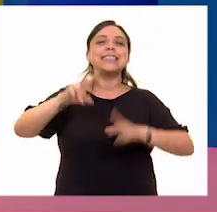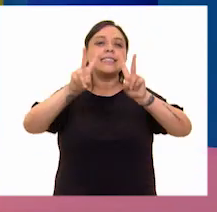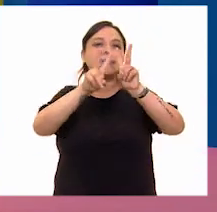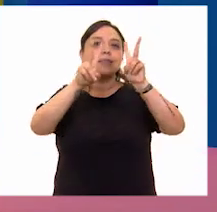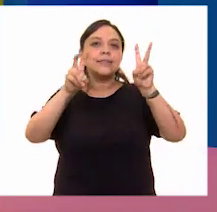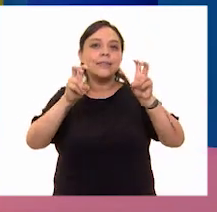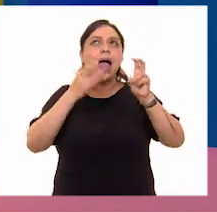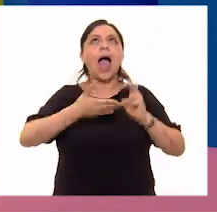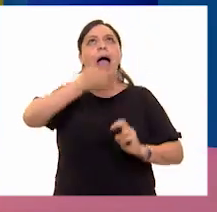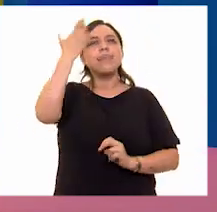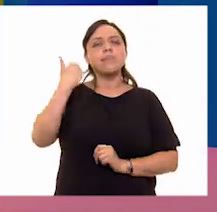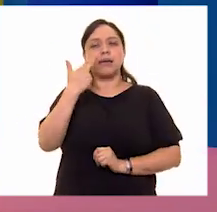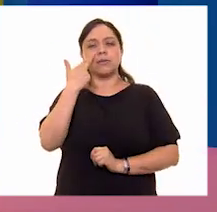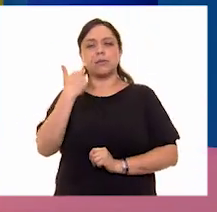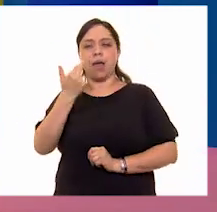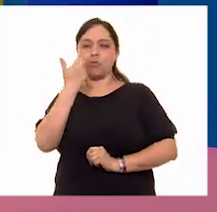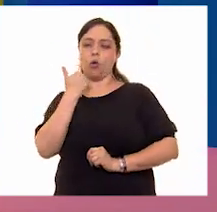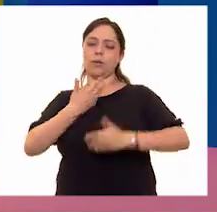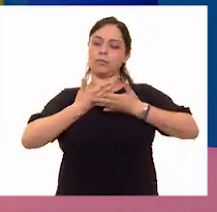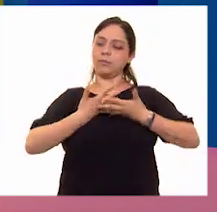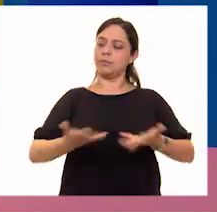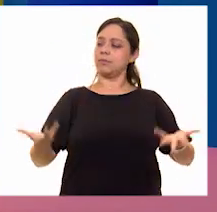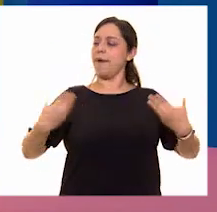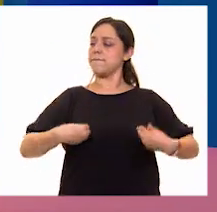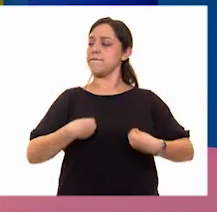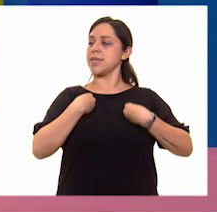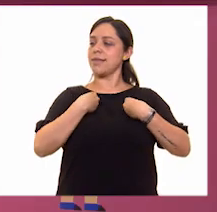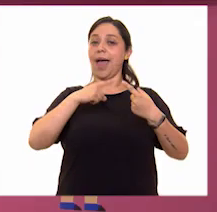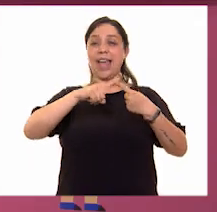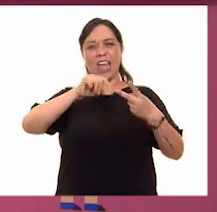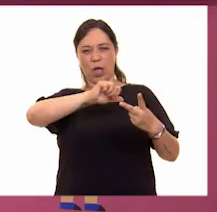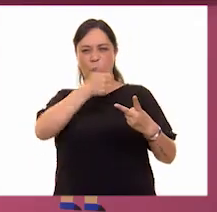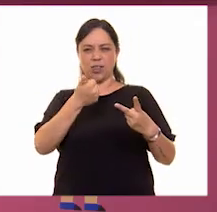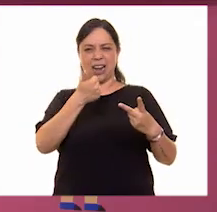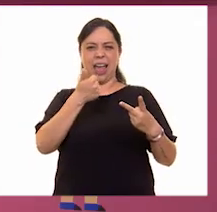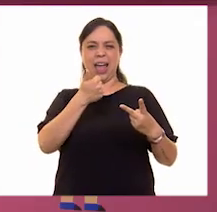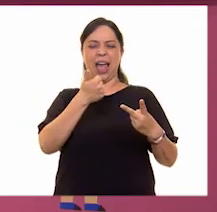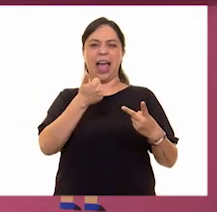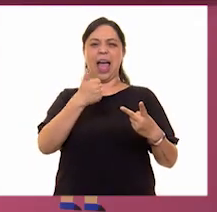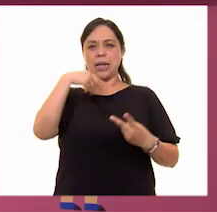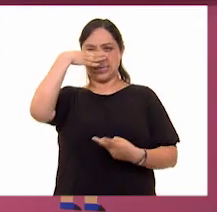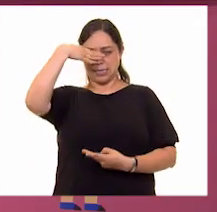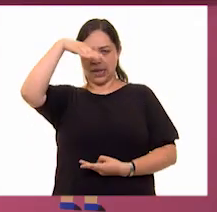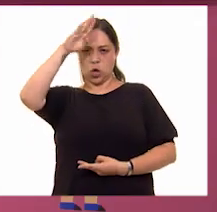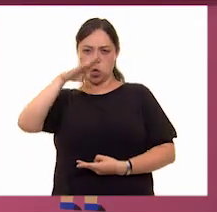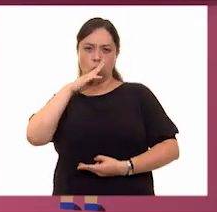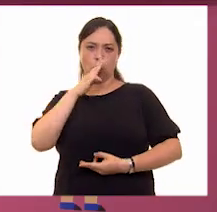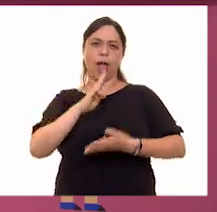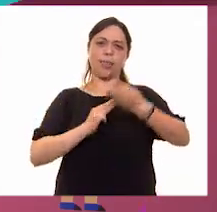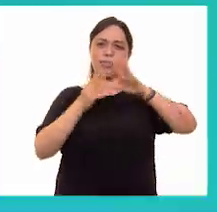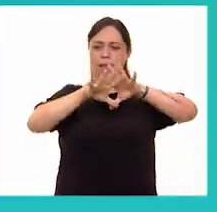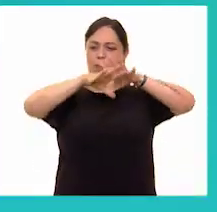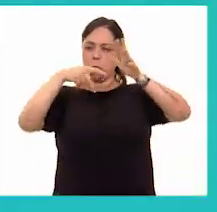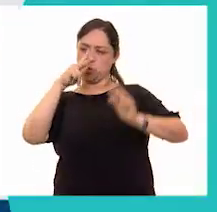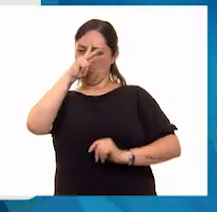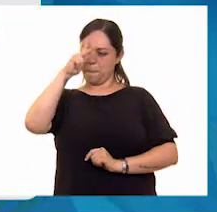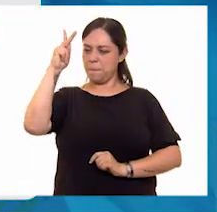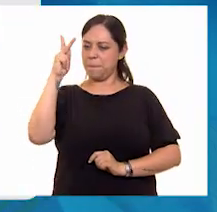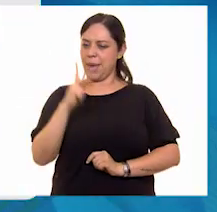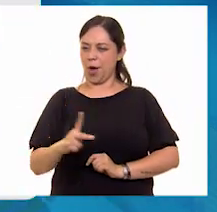la gran vida y la peor señora del mundo. Yo creo que podríamos decir algo sobre ambas